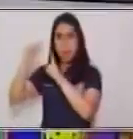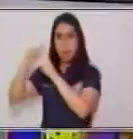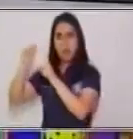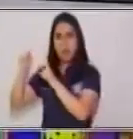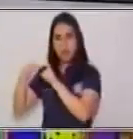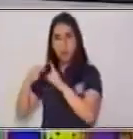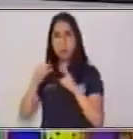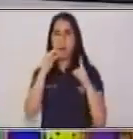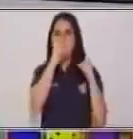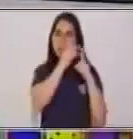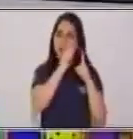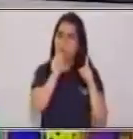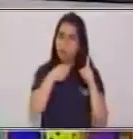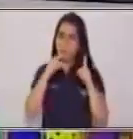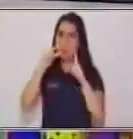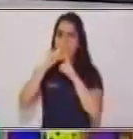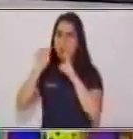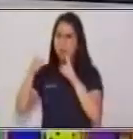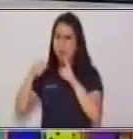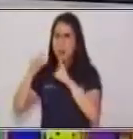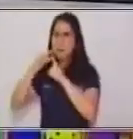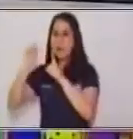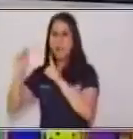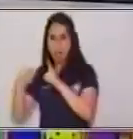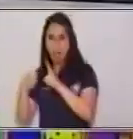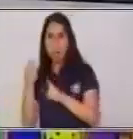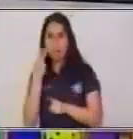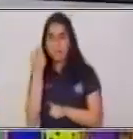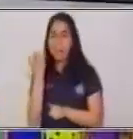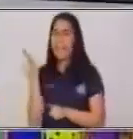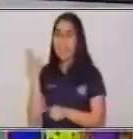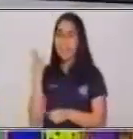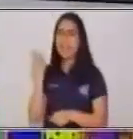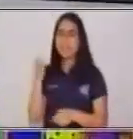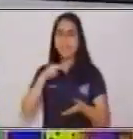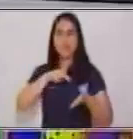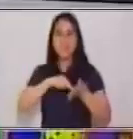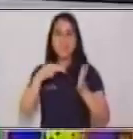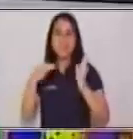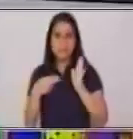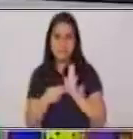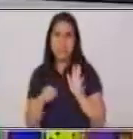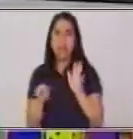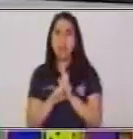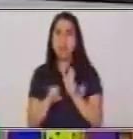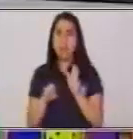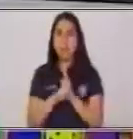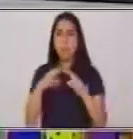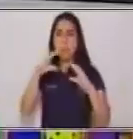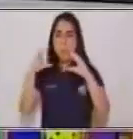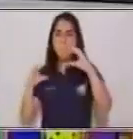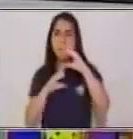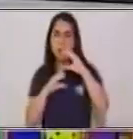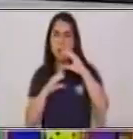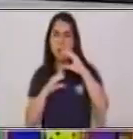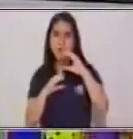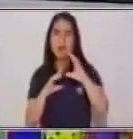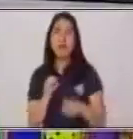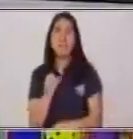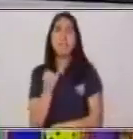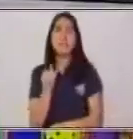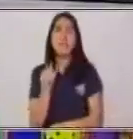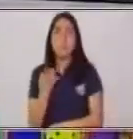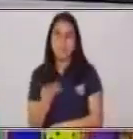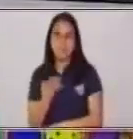cosas que vamos a encontrar en el ciberespacio. Este es un párrafo de enumeración y lo vamos a encontrar que va a